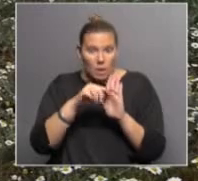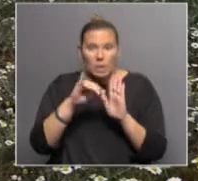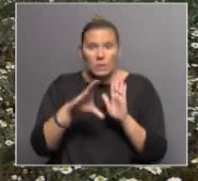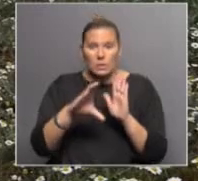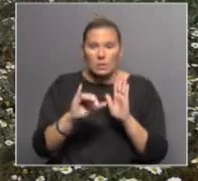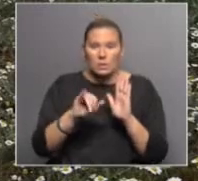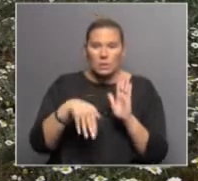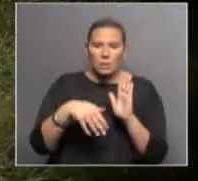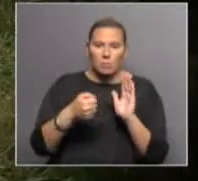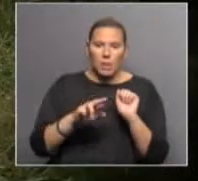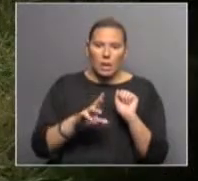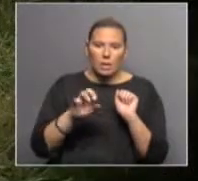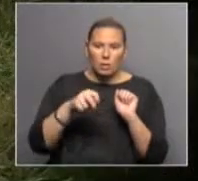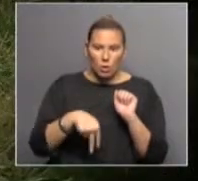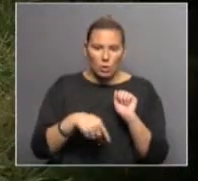Cimarrón.